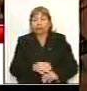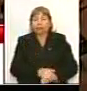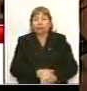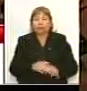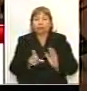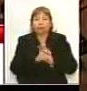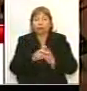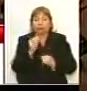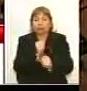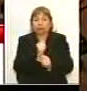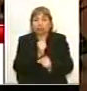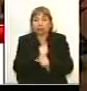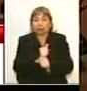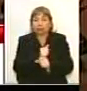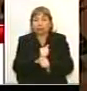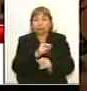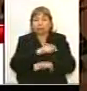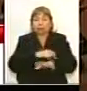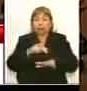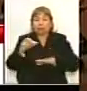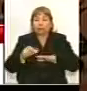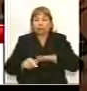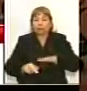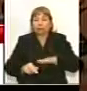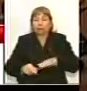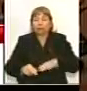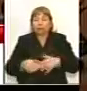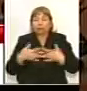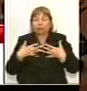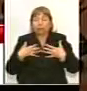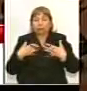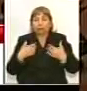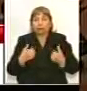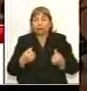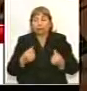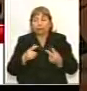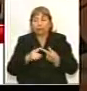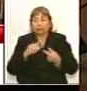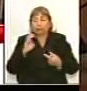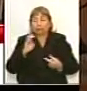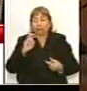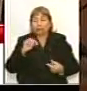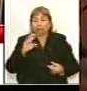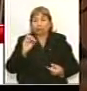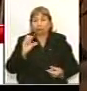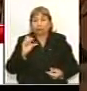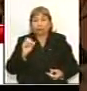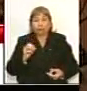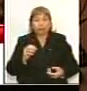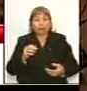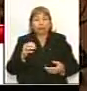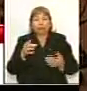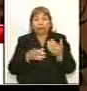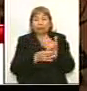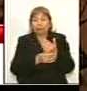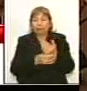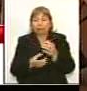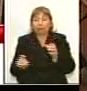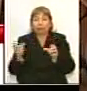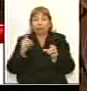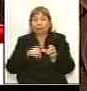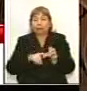28.456, ley de trabajo de profesionales de la salud tecnólogo médico, con las